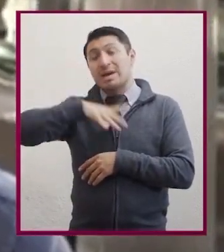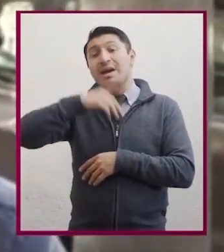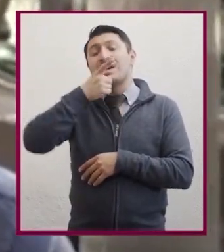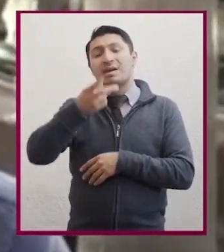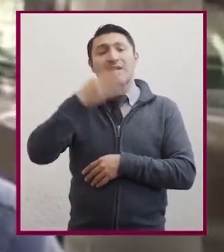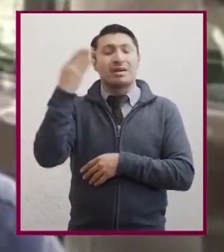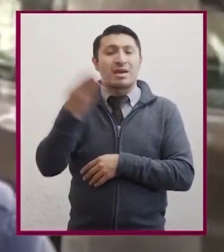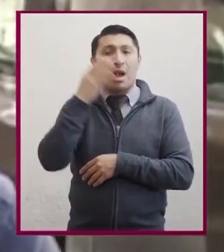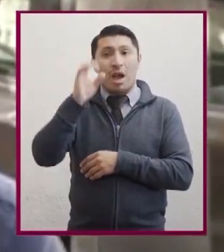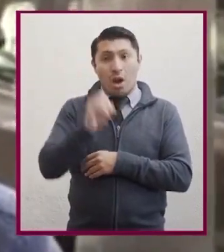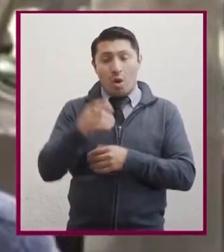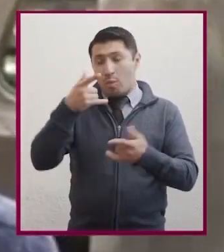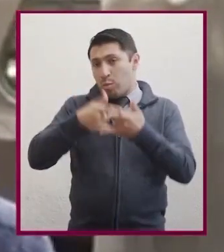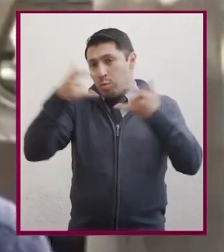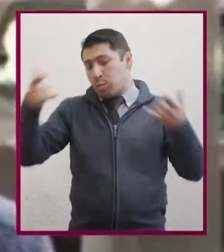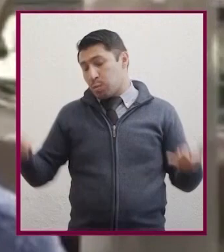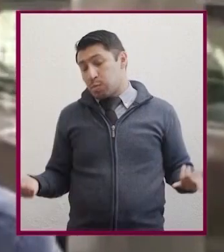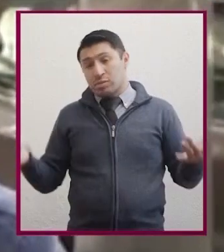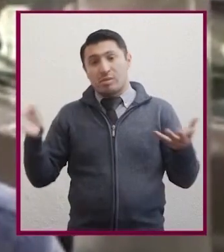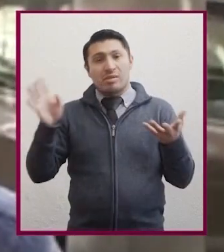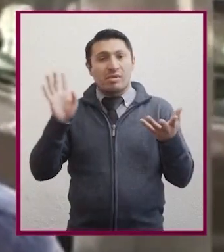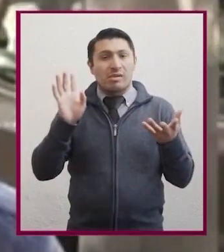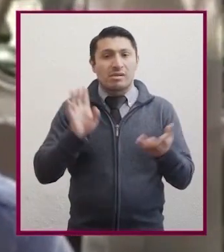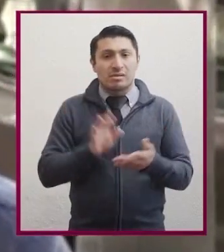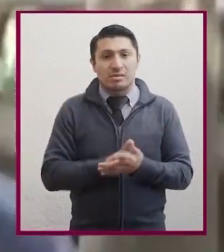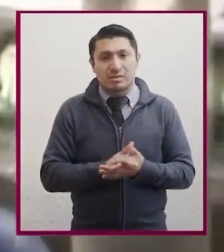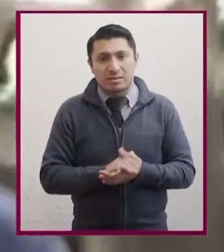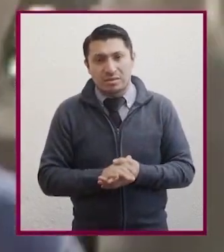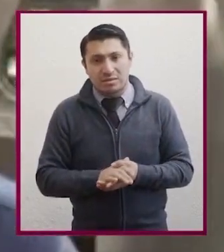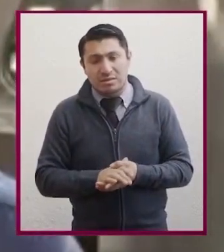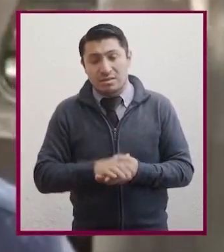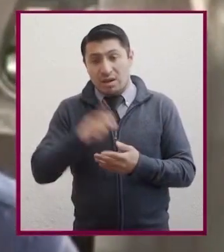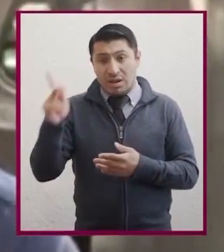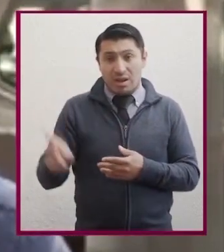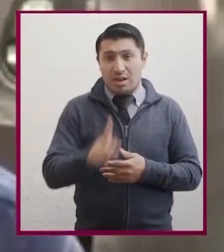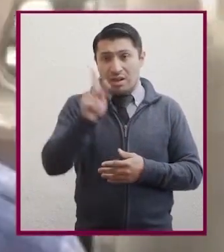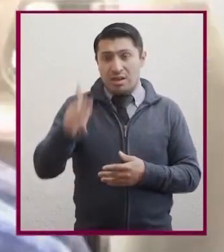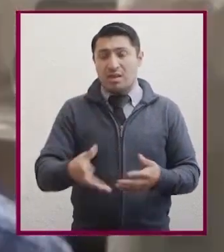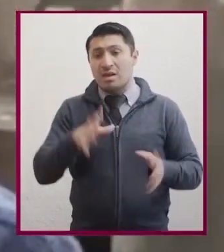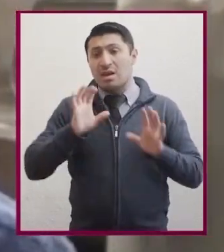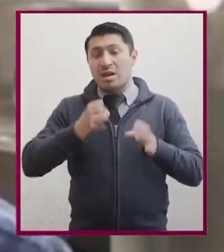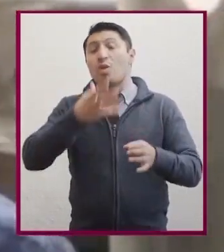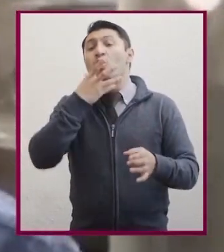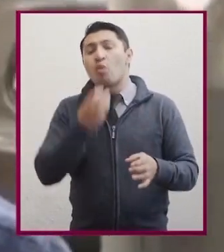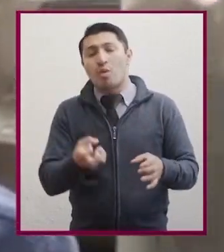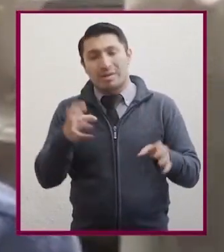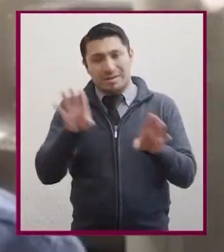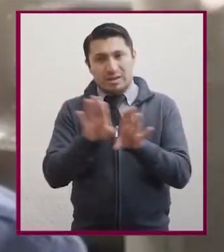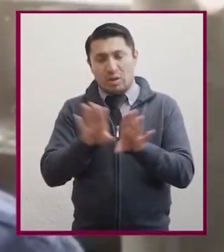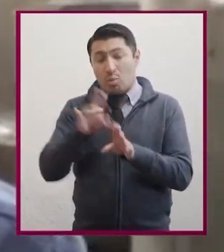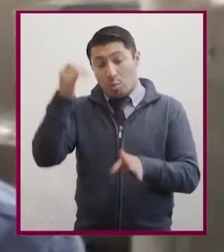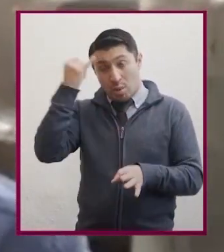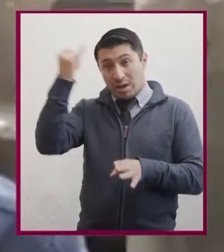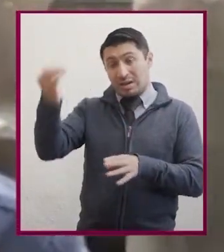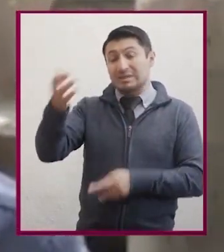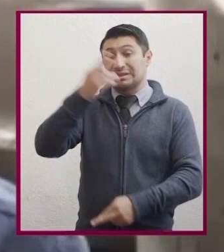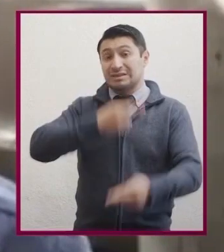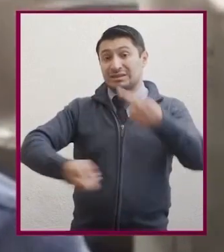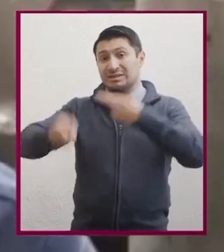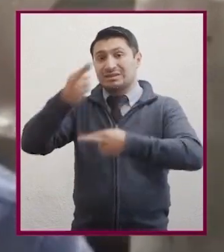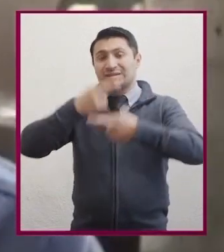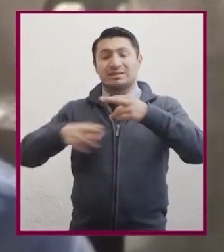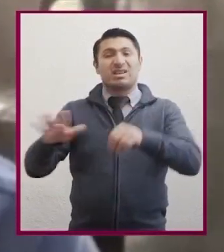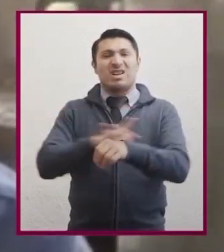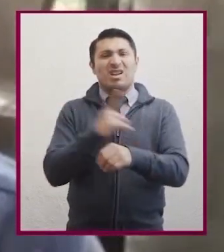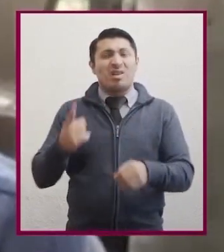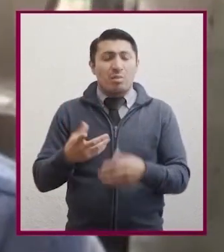la Biblia o por la historia de los pueblos judíos, está ahí la idea del retorno.